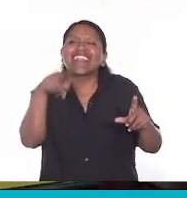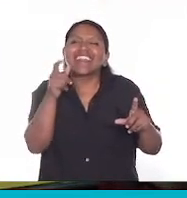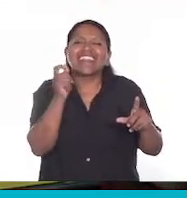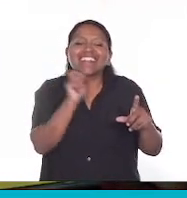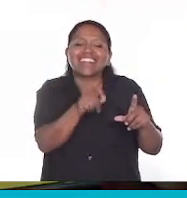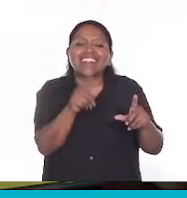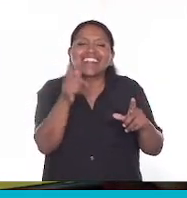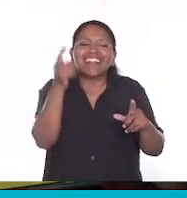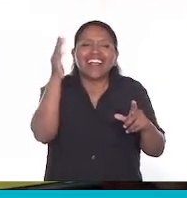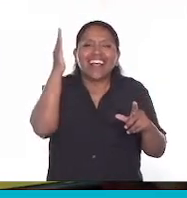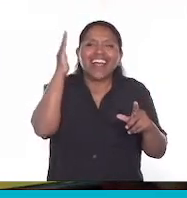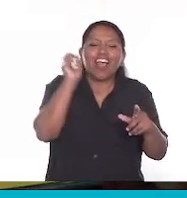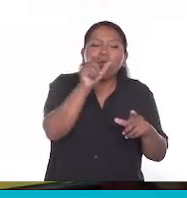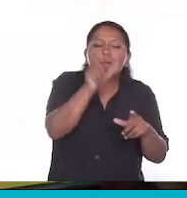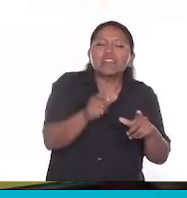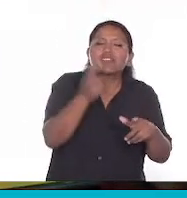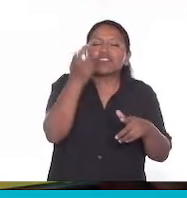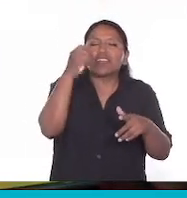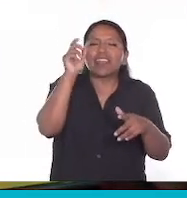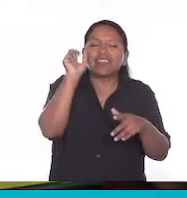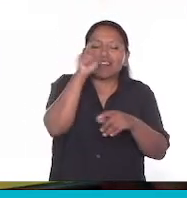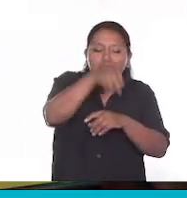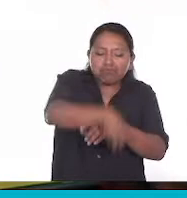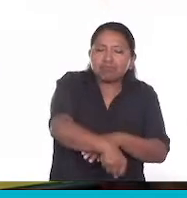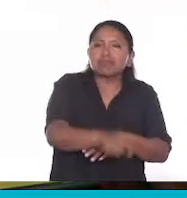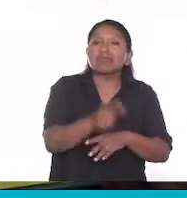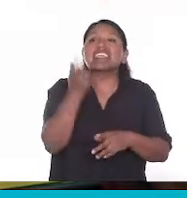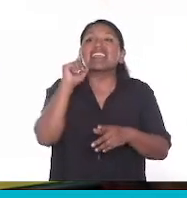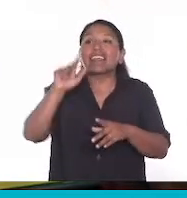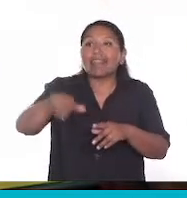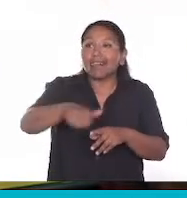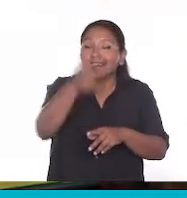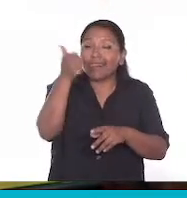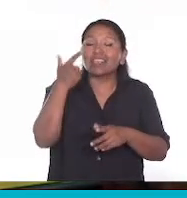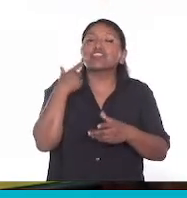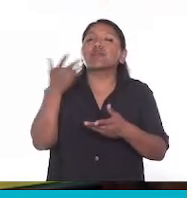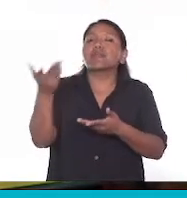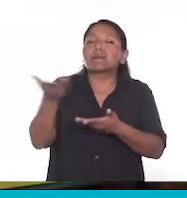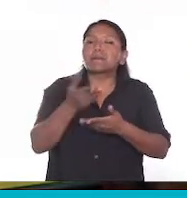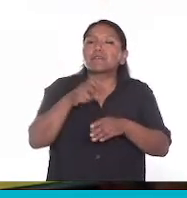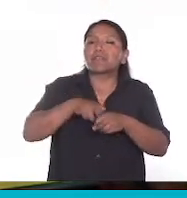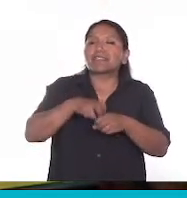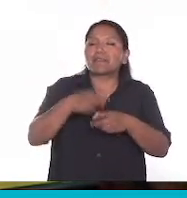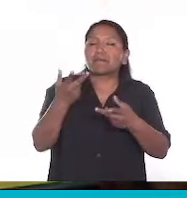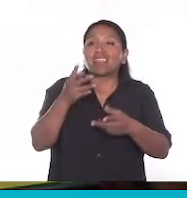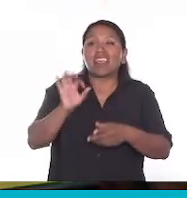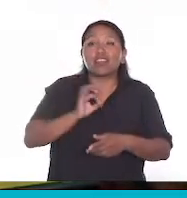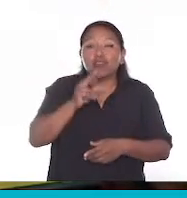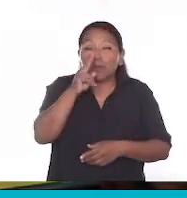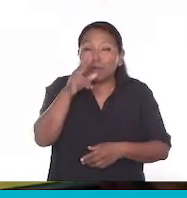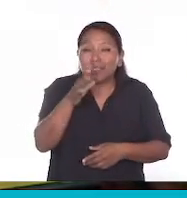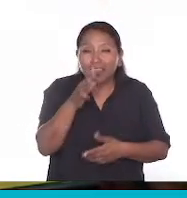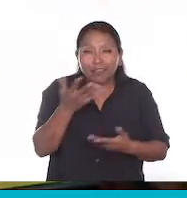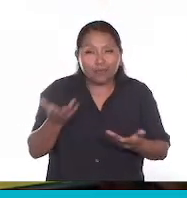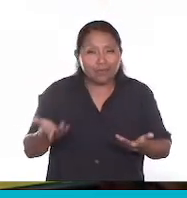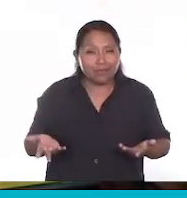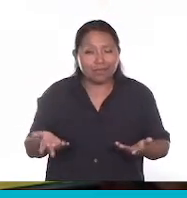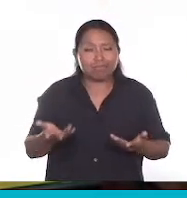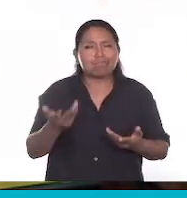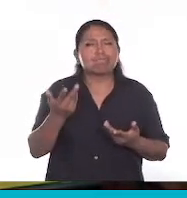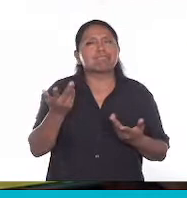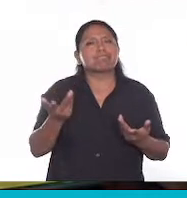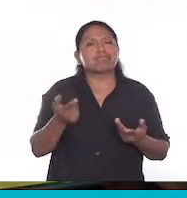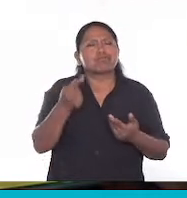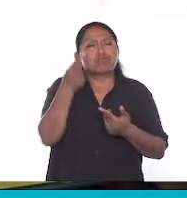es la persona que está con la cabeza en el pozo. Y al ganador lo invito a una cerveza, 2014, ¿no? Son muchos